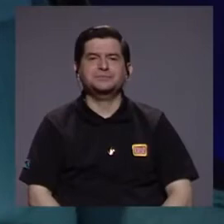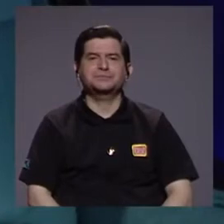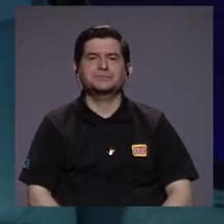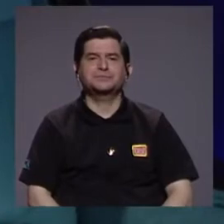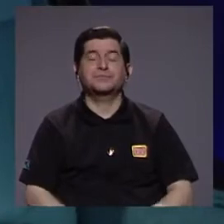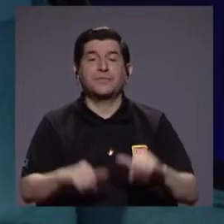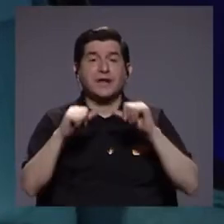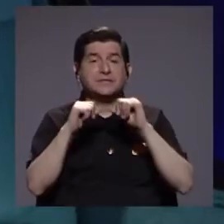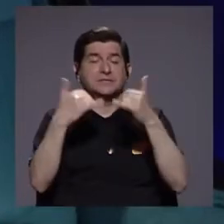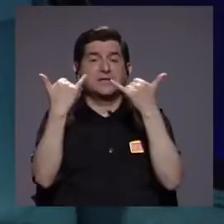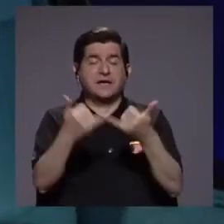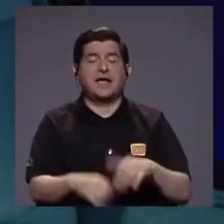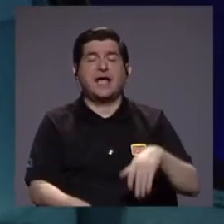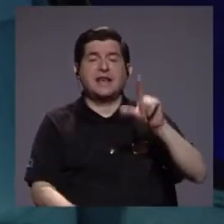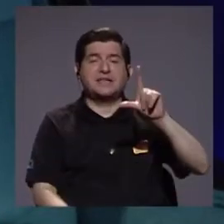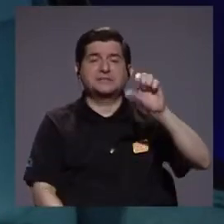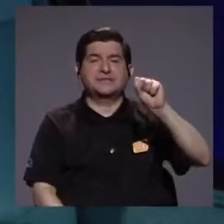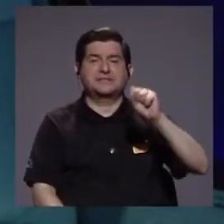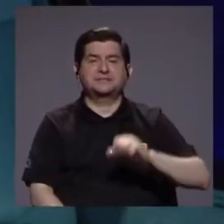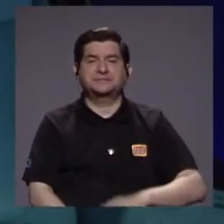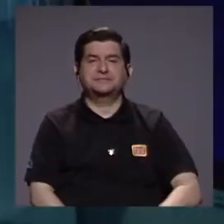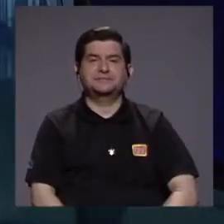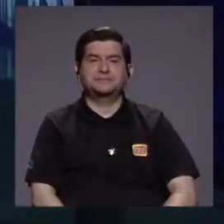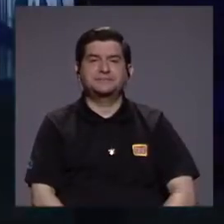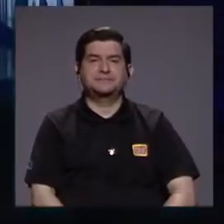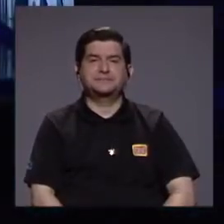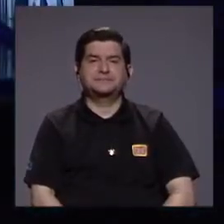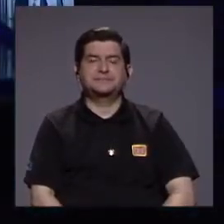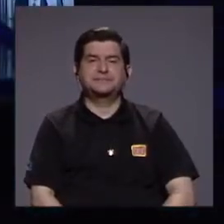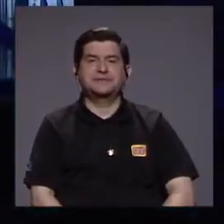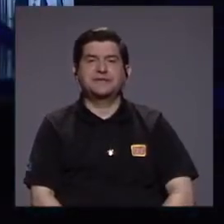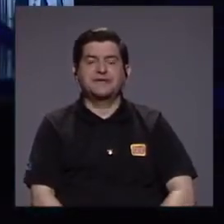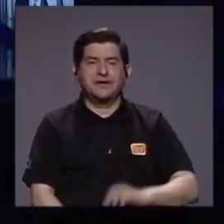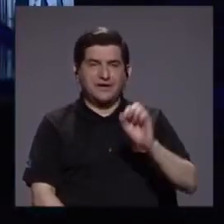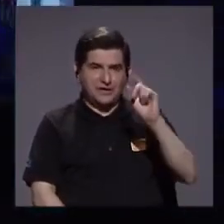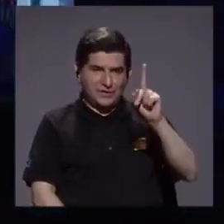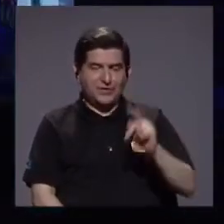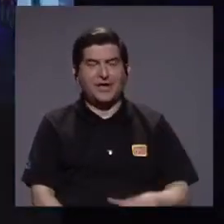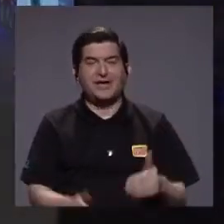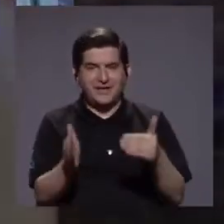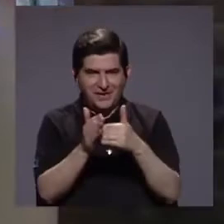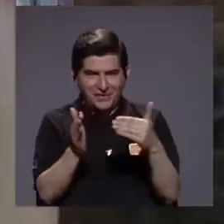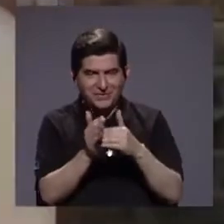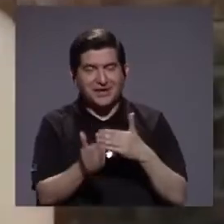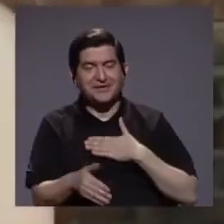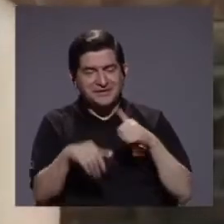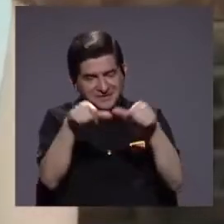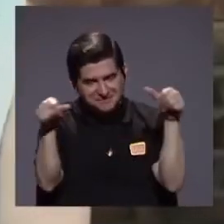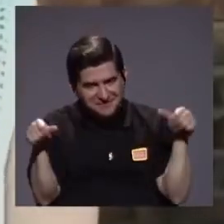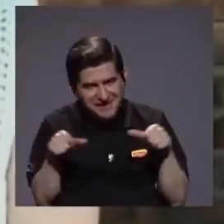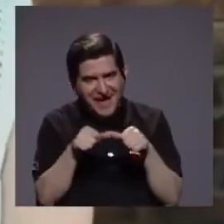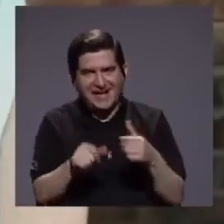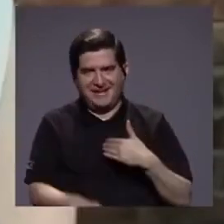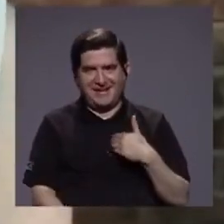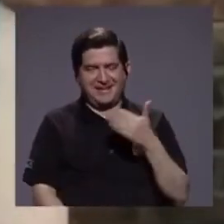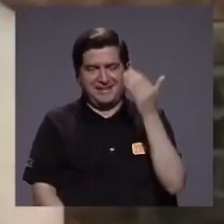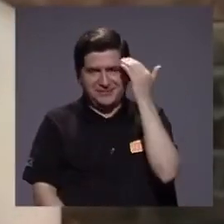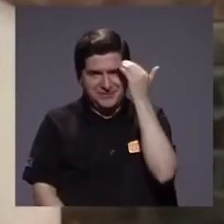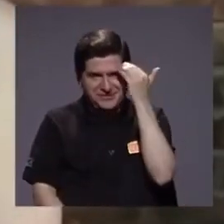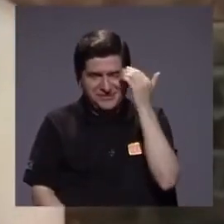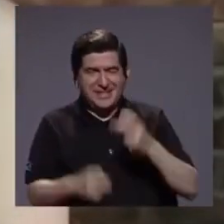25%. Continuamos con la señora Lisbeth Salazar. Ok. Otra vez, este es mi campo y conozco